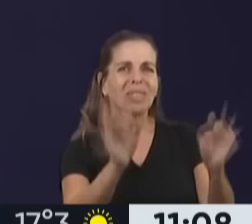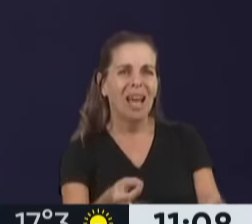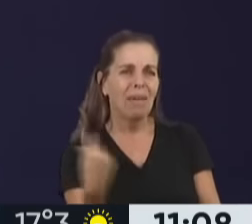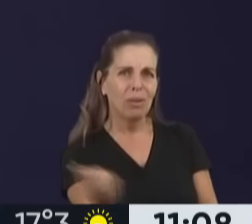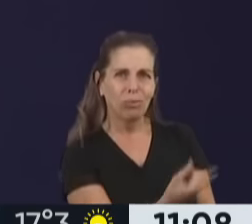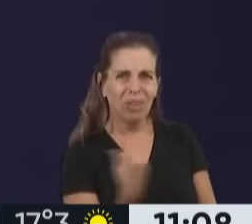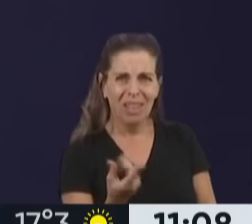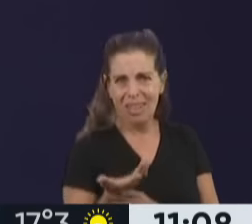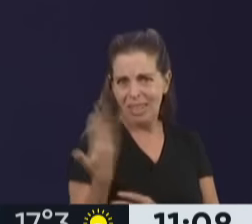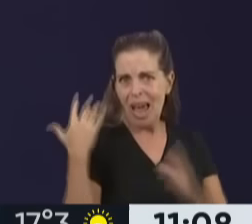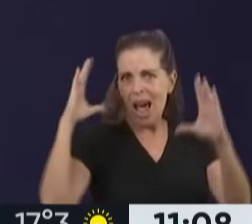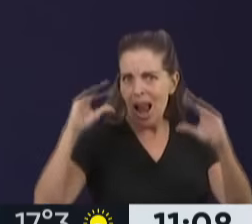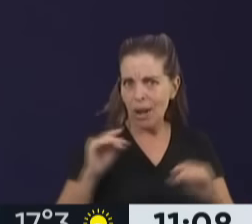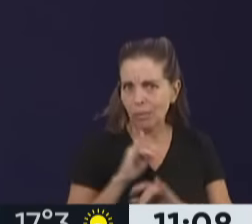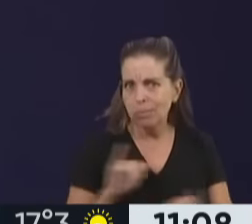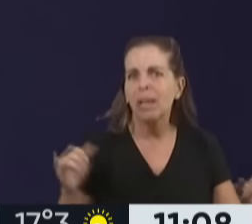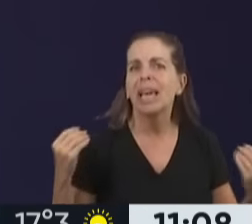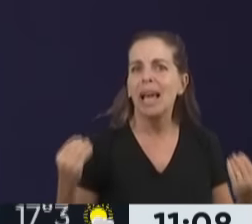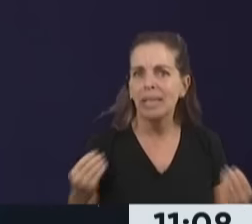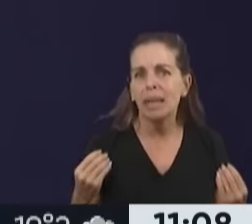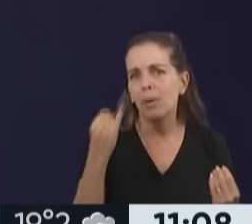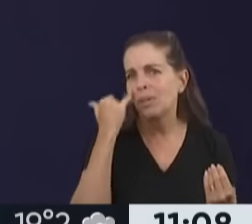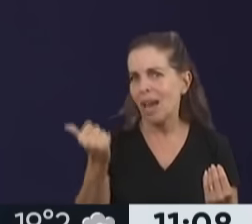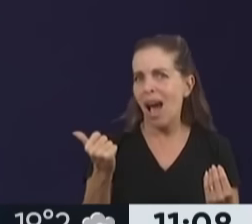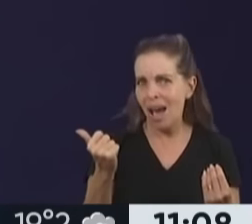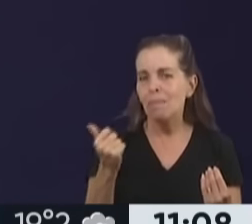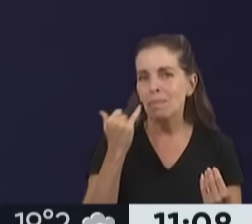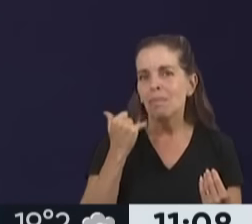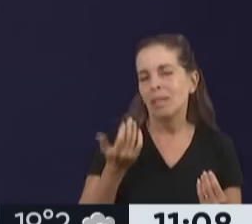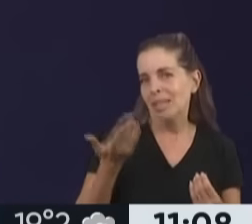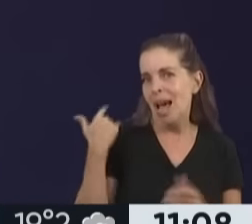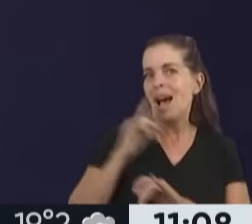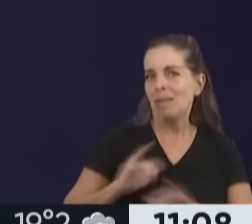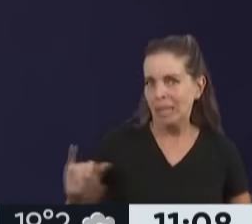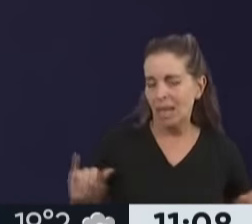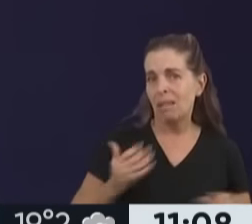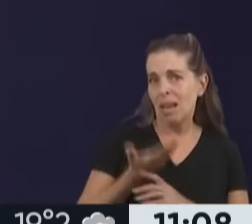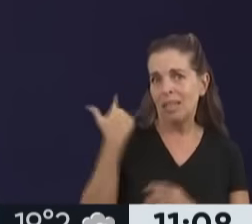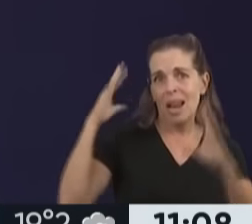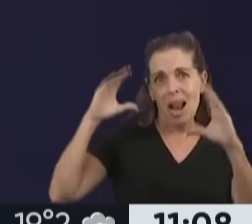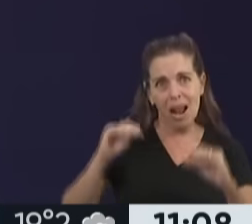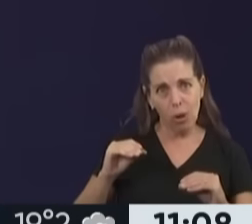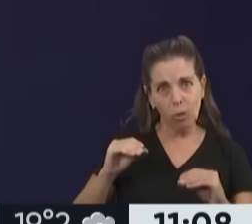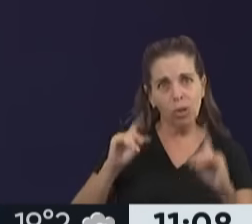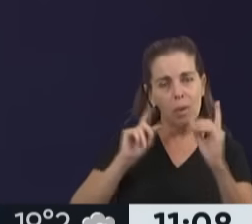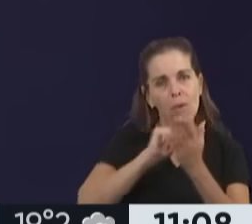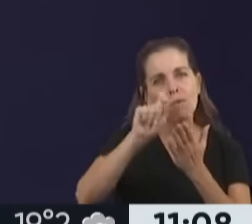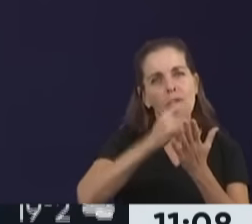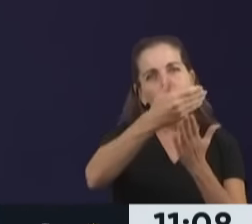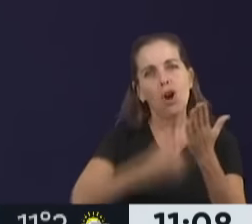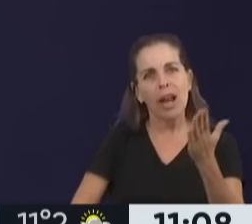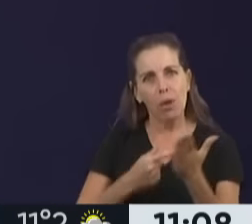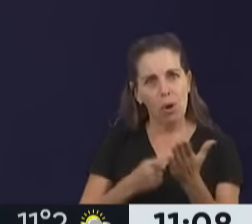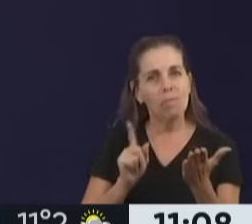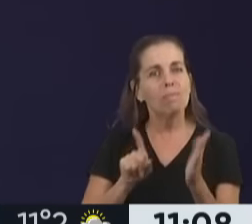a la noche hemos enviado tal como había anticipado yo que iba a ocurrir en el día de ayer el borrador con la ley